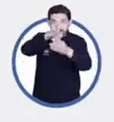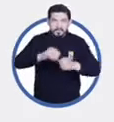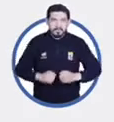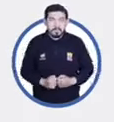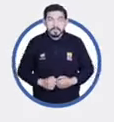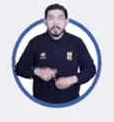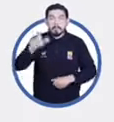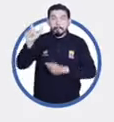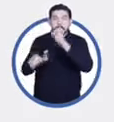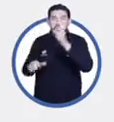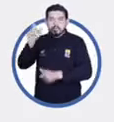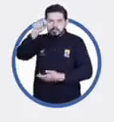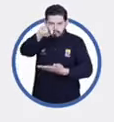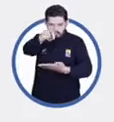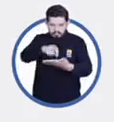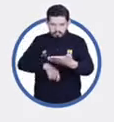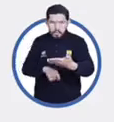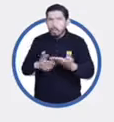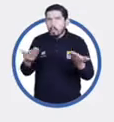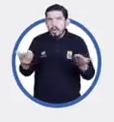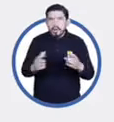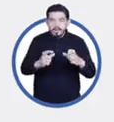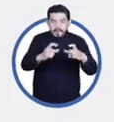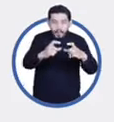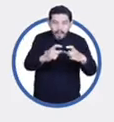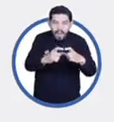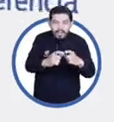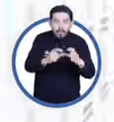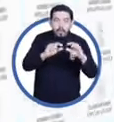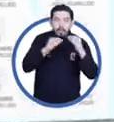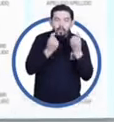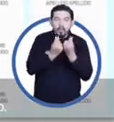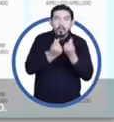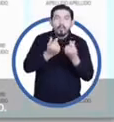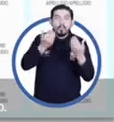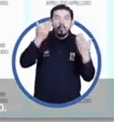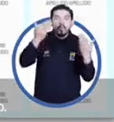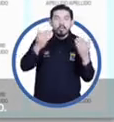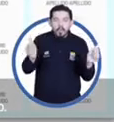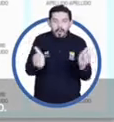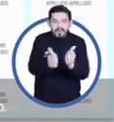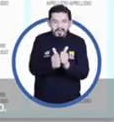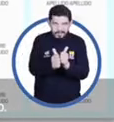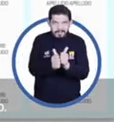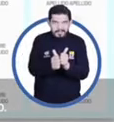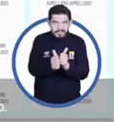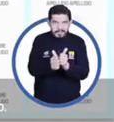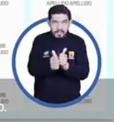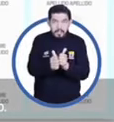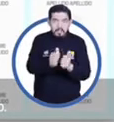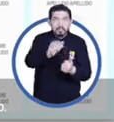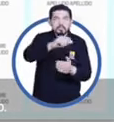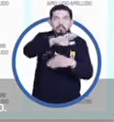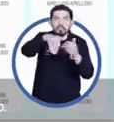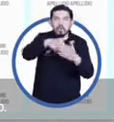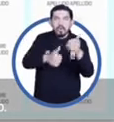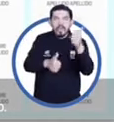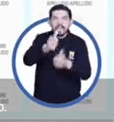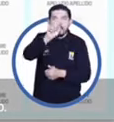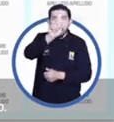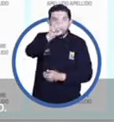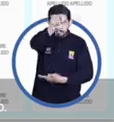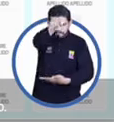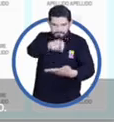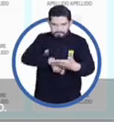marcar el casillero de la lista de la organización política o alianza de su preferencia, es decir, por todos los candidatos de una sola lista.